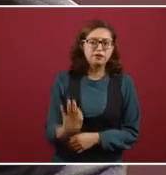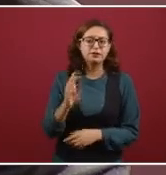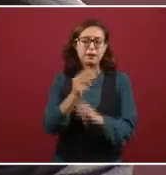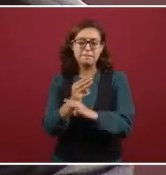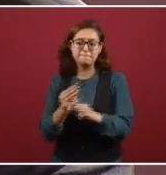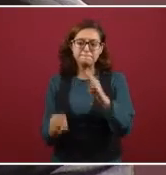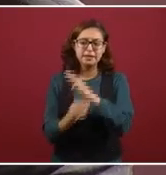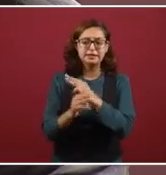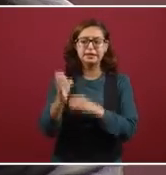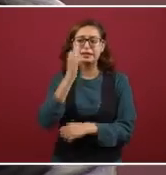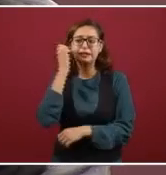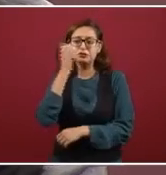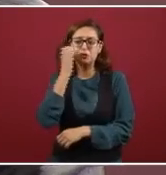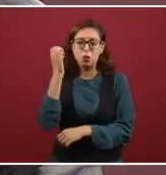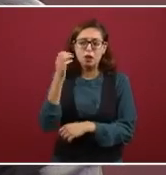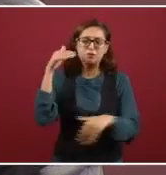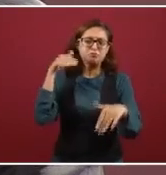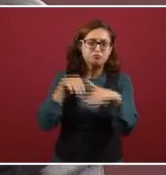El Walmart lleno de familias.